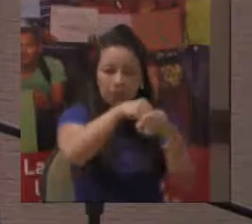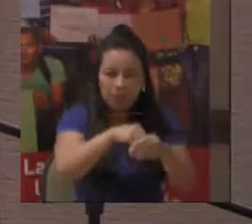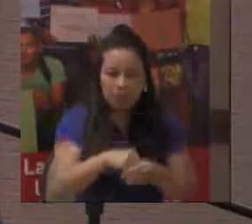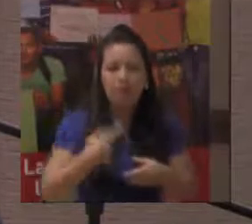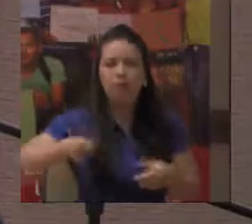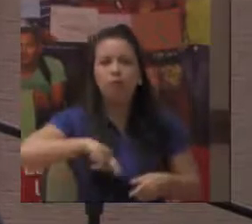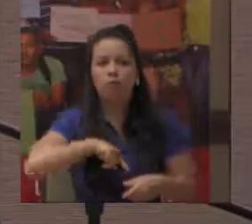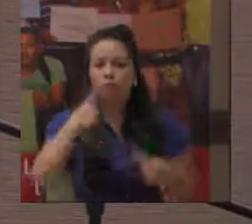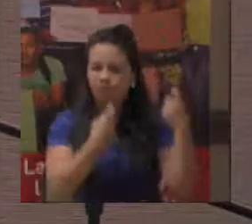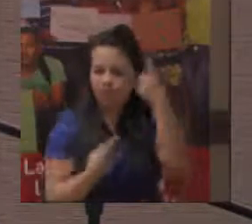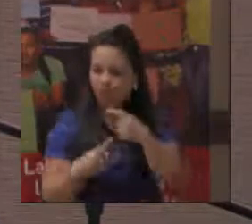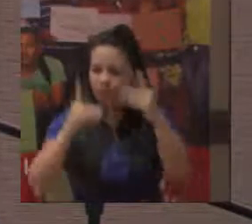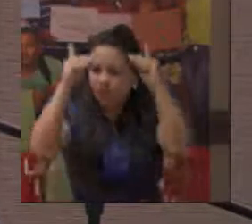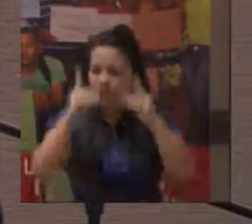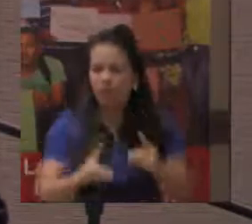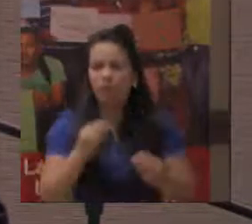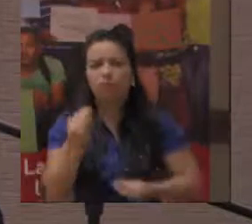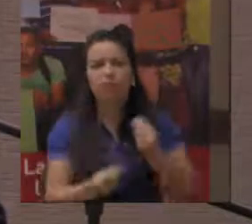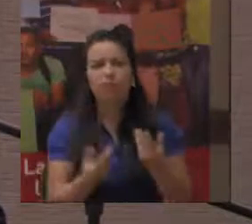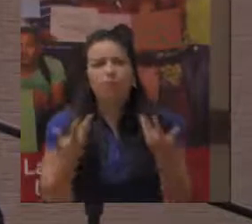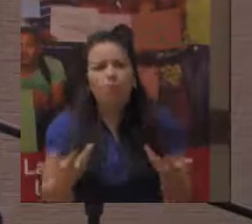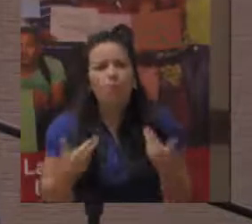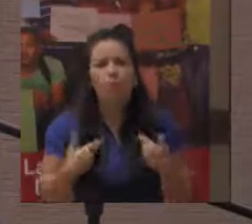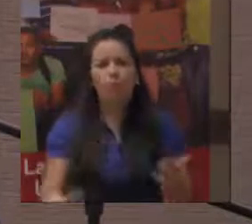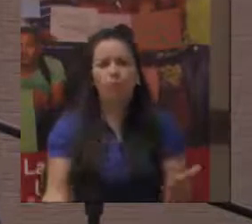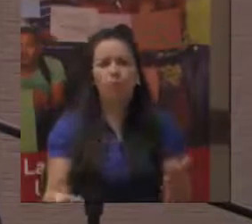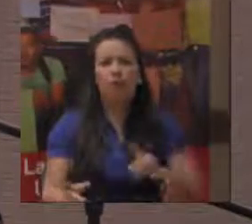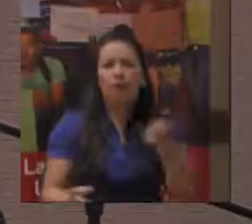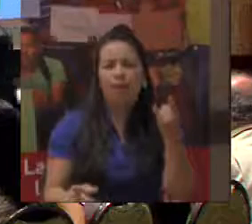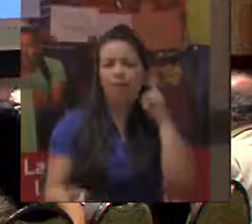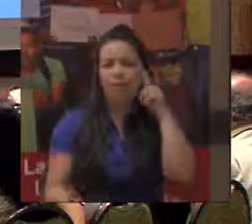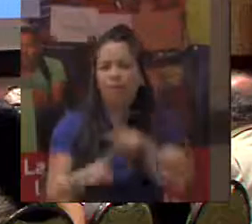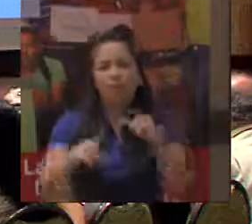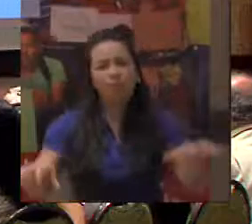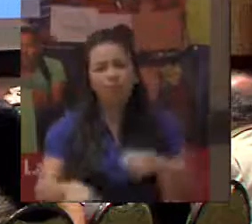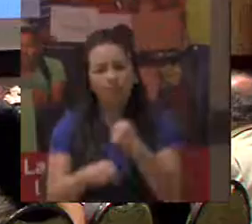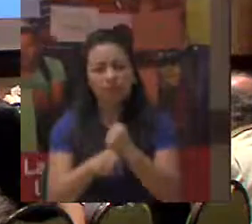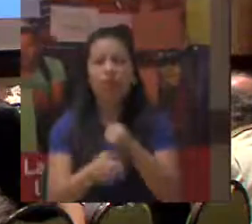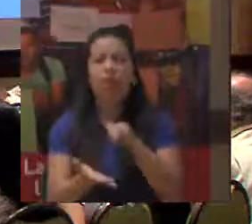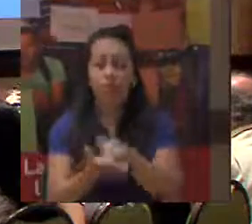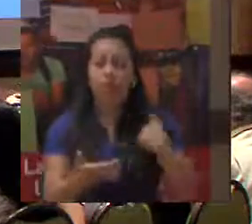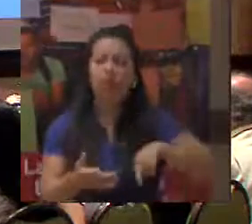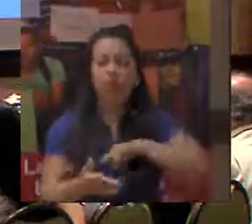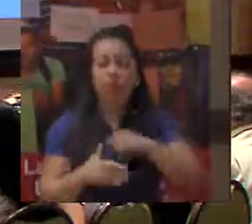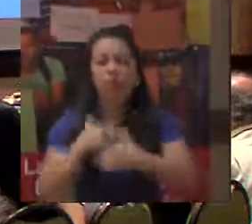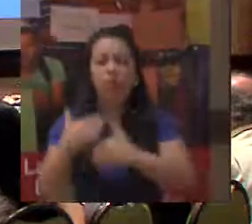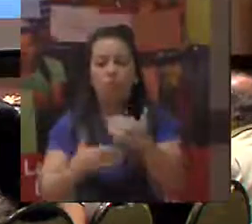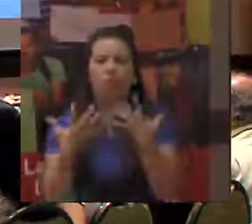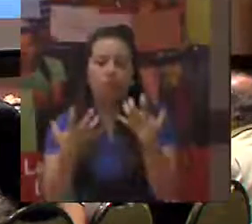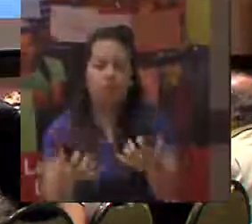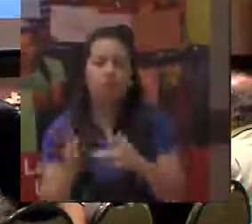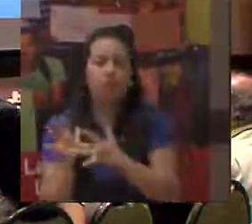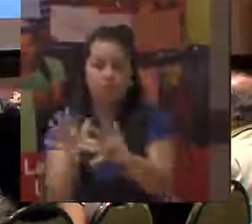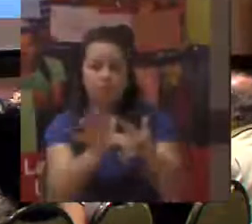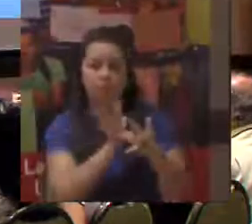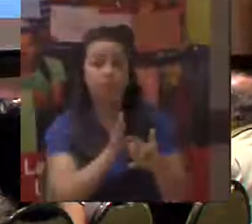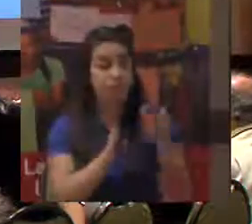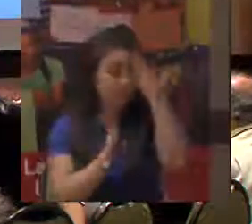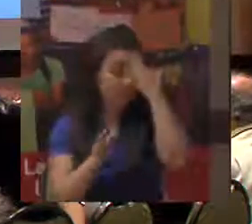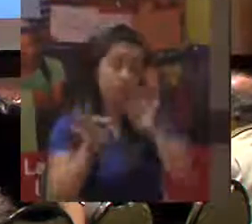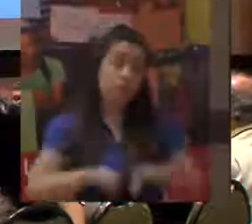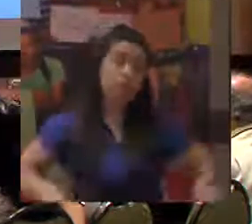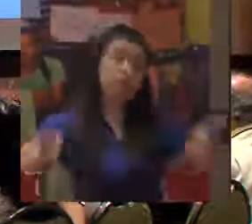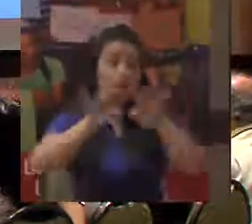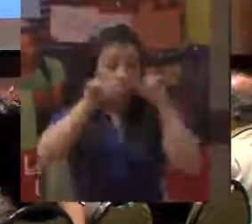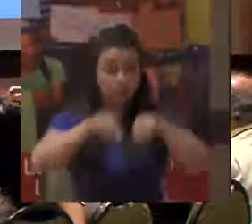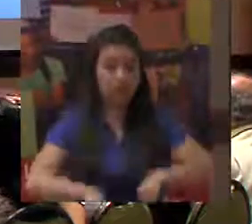tomar decisiones en materia misional y administrativa de todos los procesos de la entidad. Es importante tener en cuenta que la Agencia